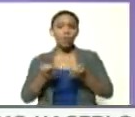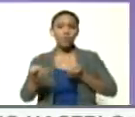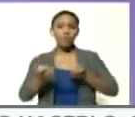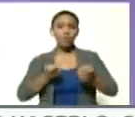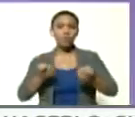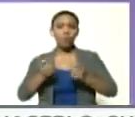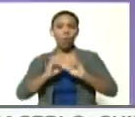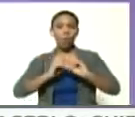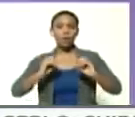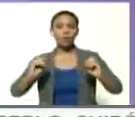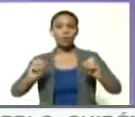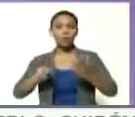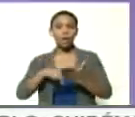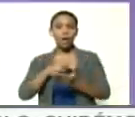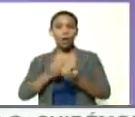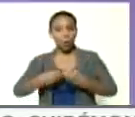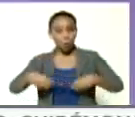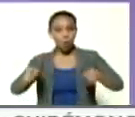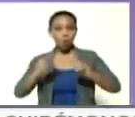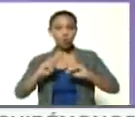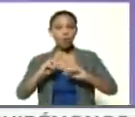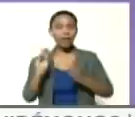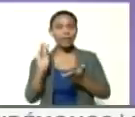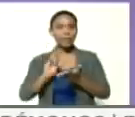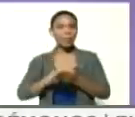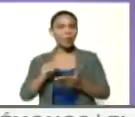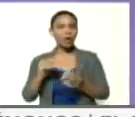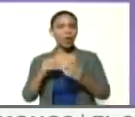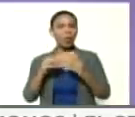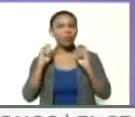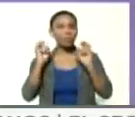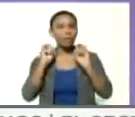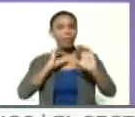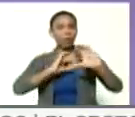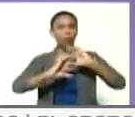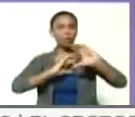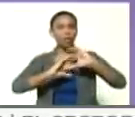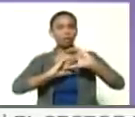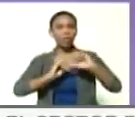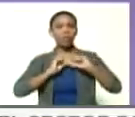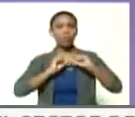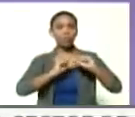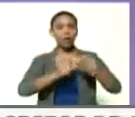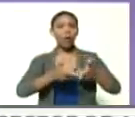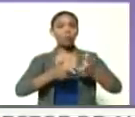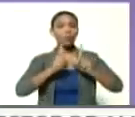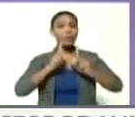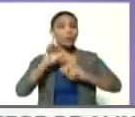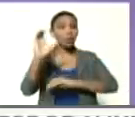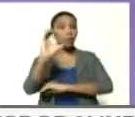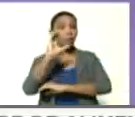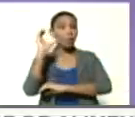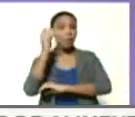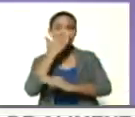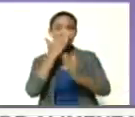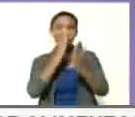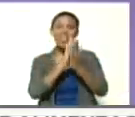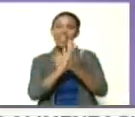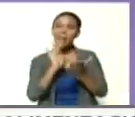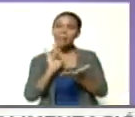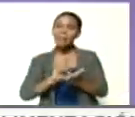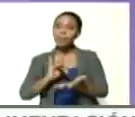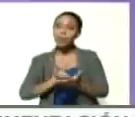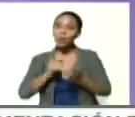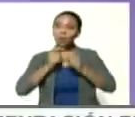la Organización de las Naciones Unidas para que se establezca un canal de comunicación permanente con las autoridades colombianas frente a la presencia